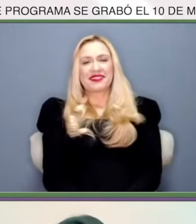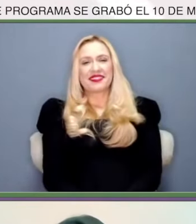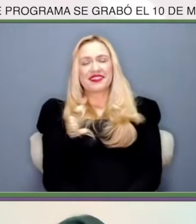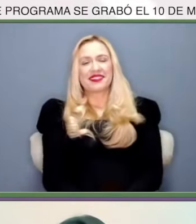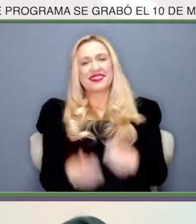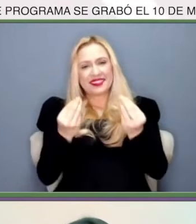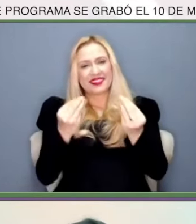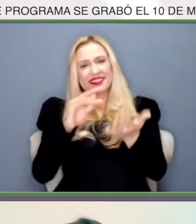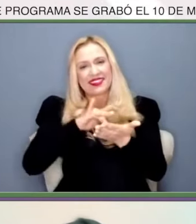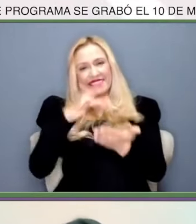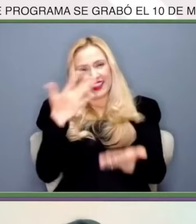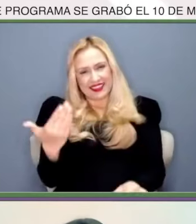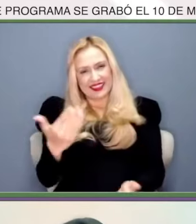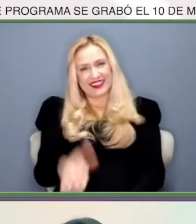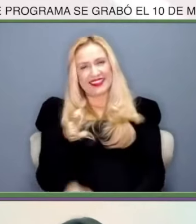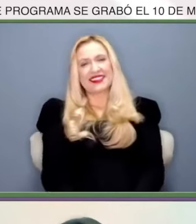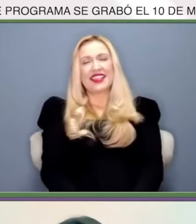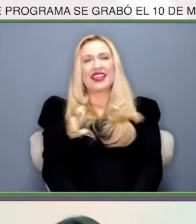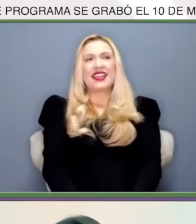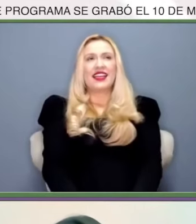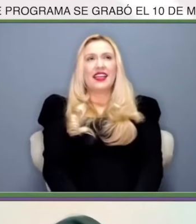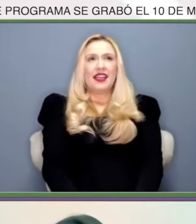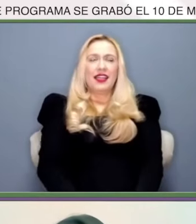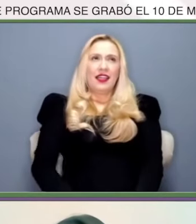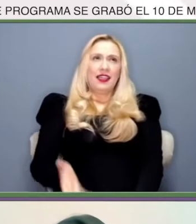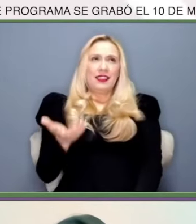Muchas gracias, Gera. Bueno,